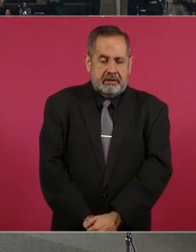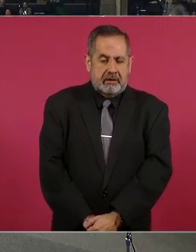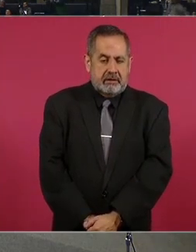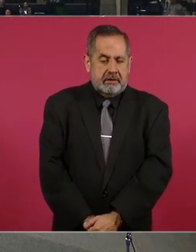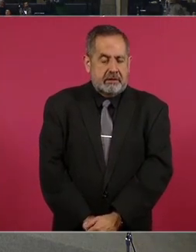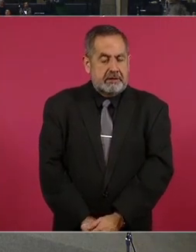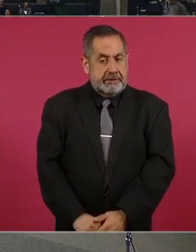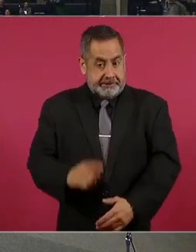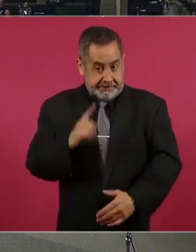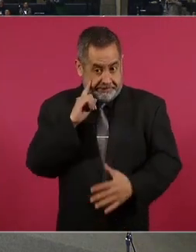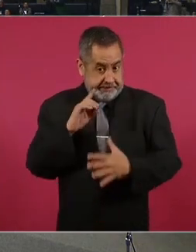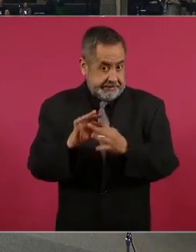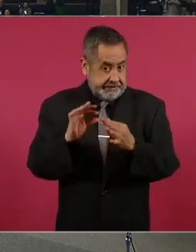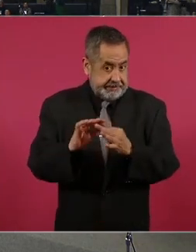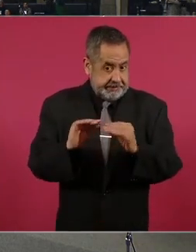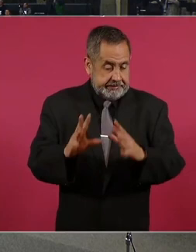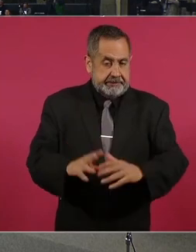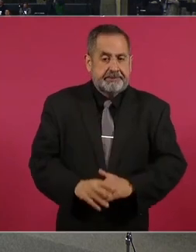Miren ustedes,